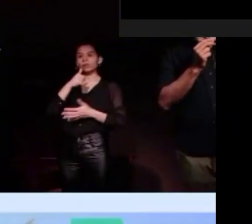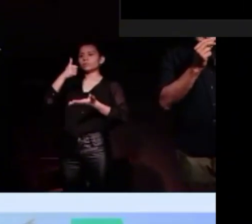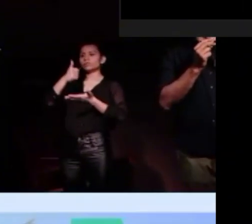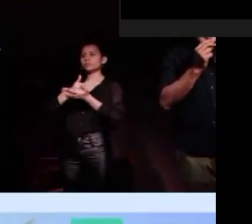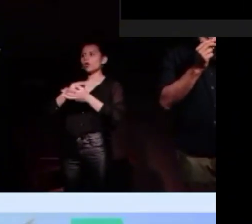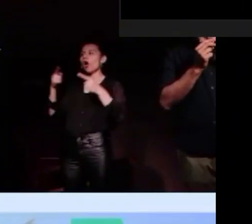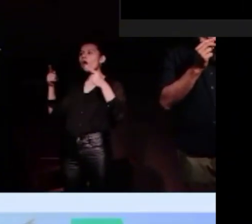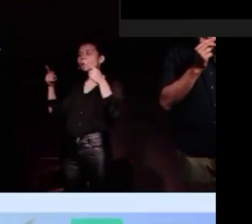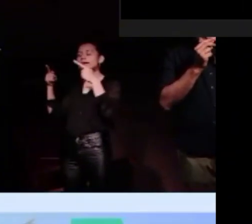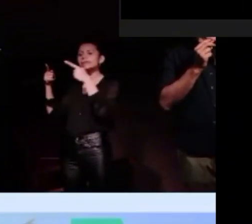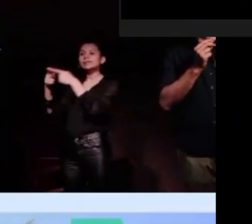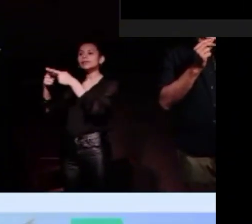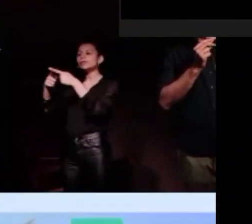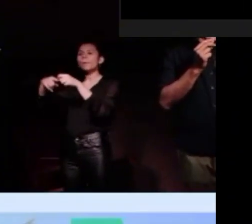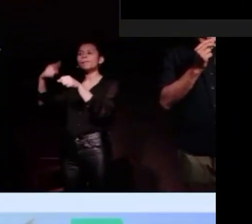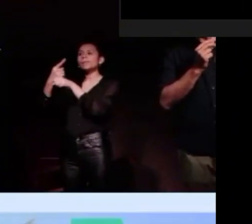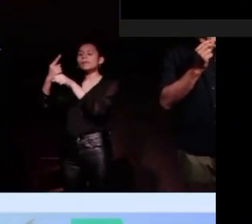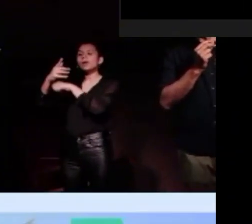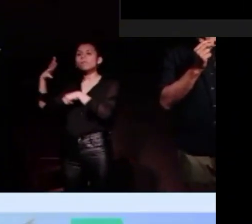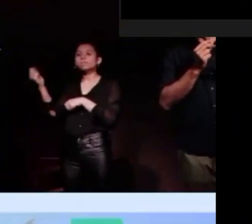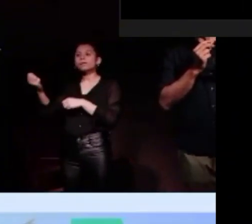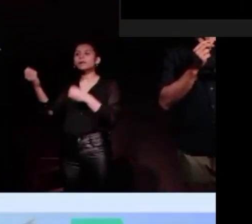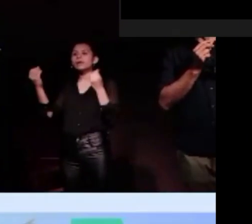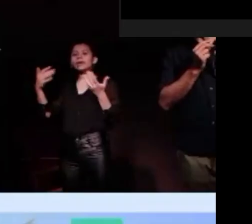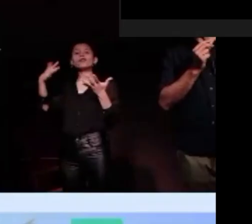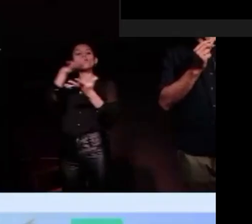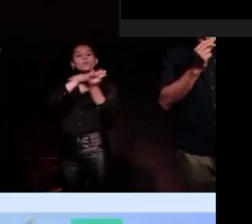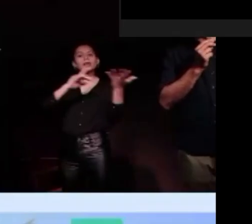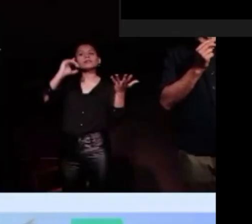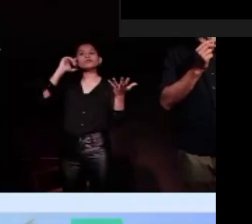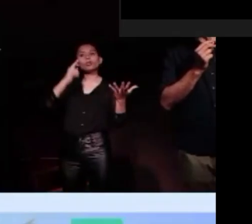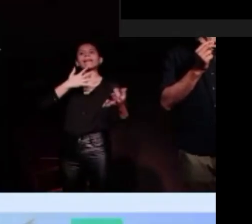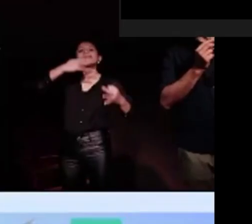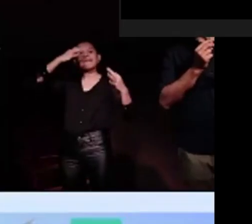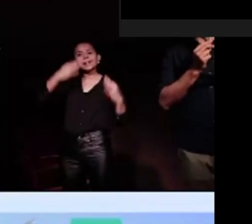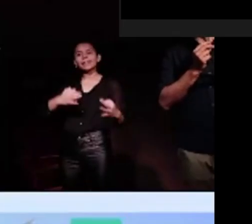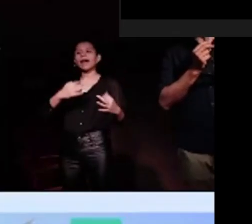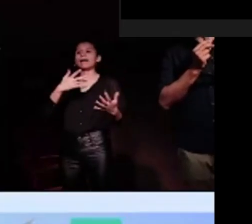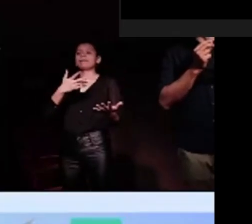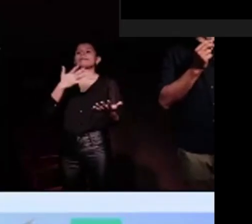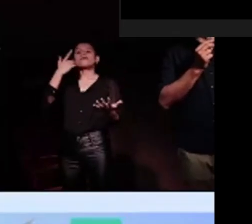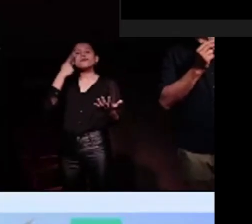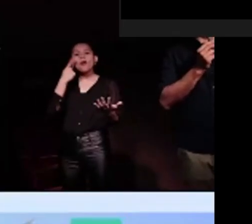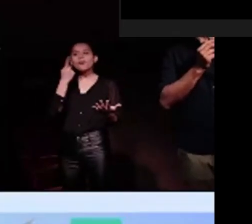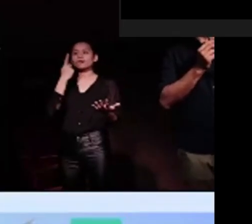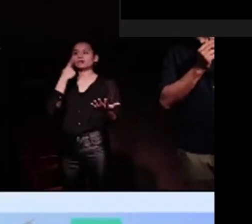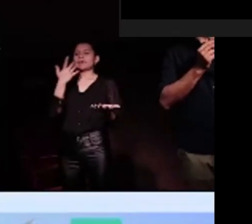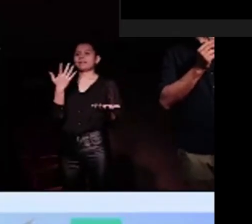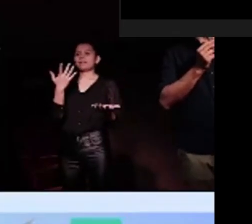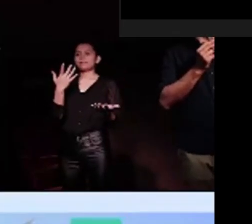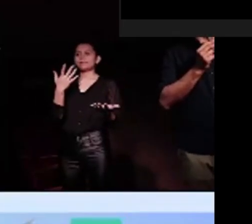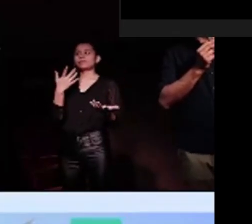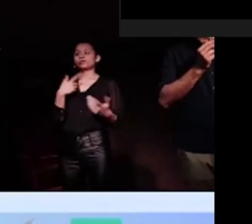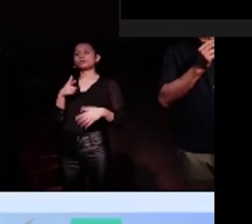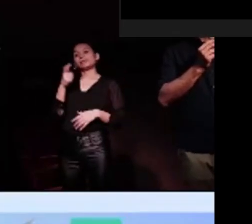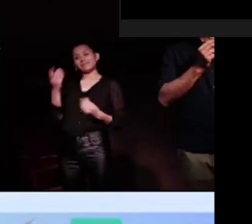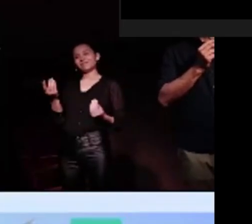la inmersión en la cultura sorda. A partir de ese momento, Ceci se incorpora al equipo como práctica social